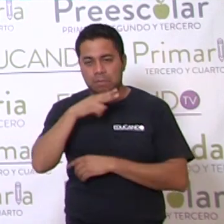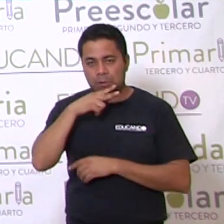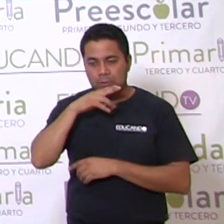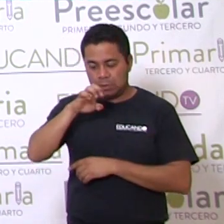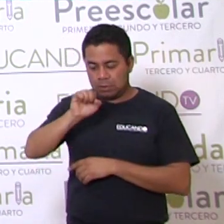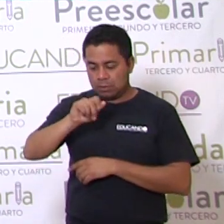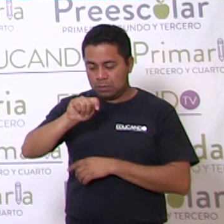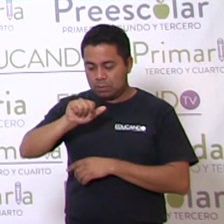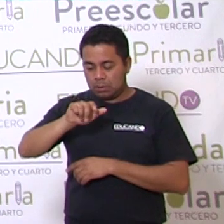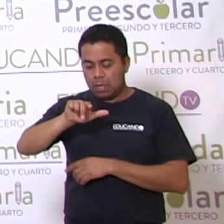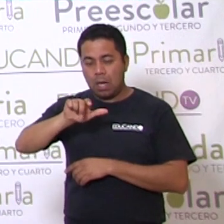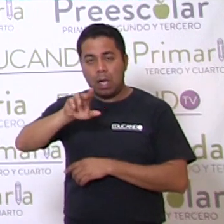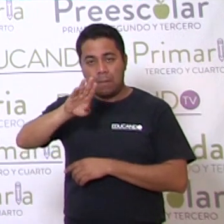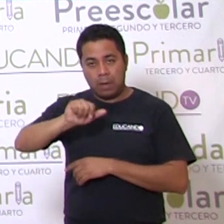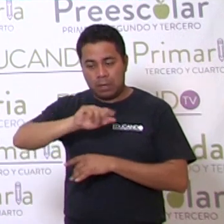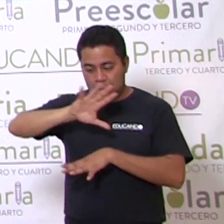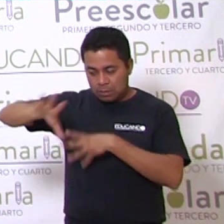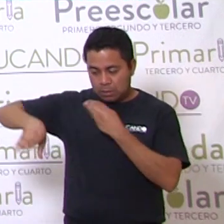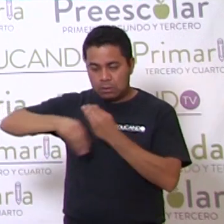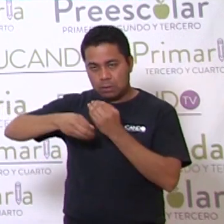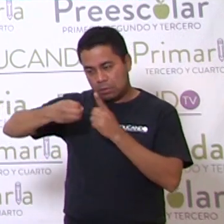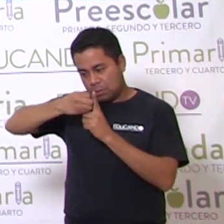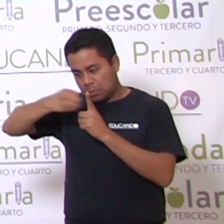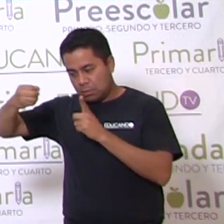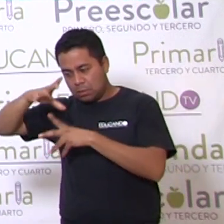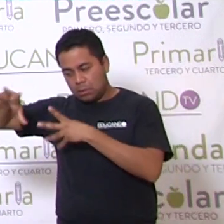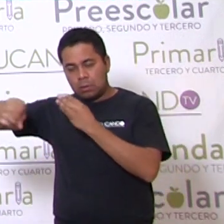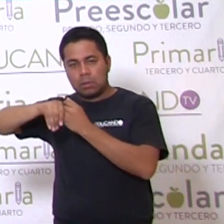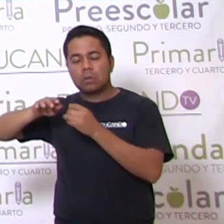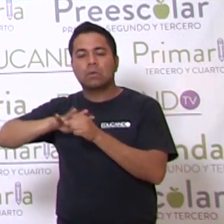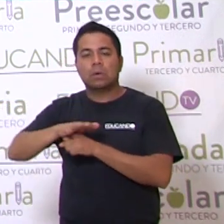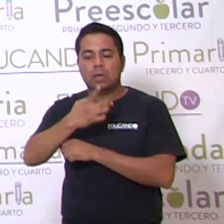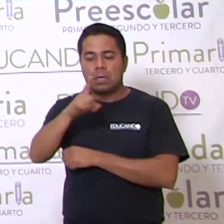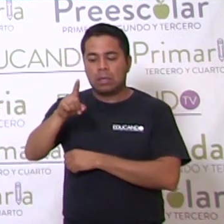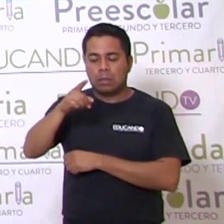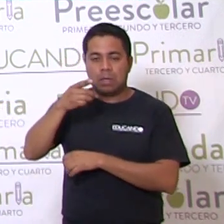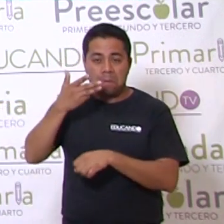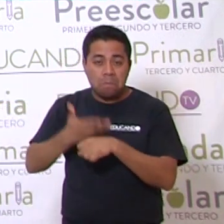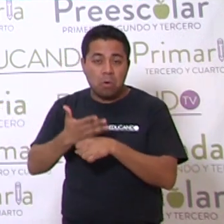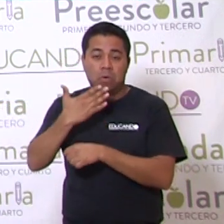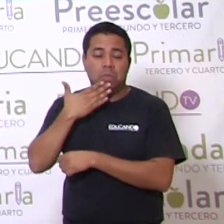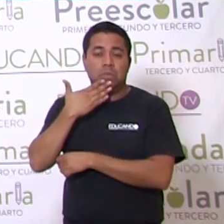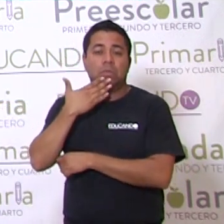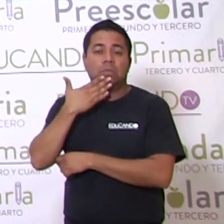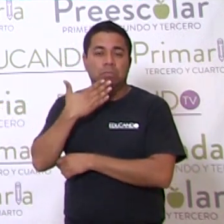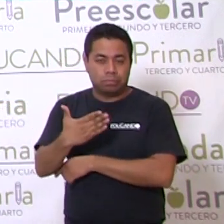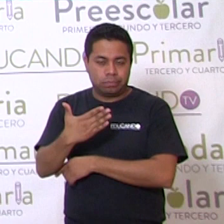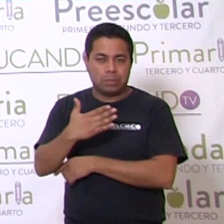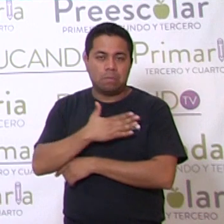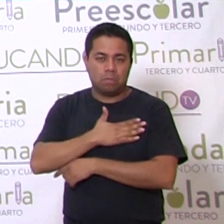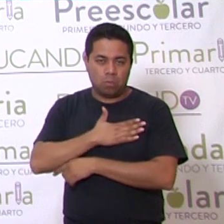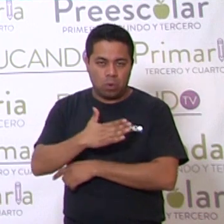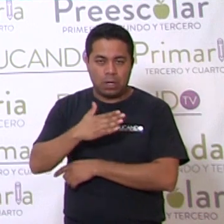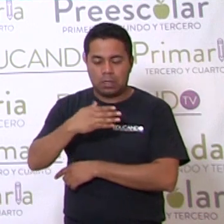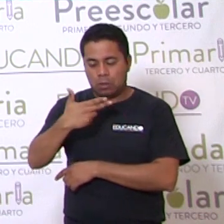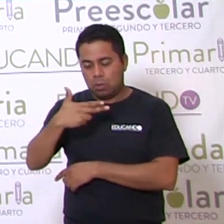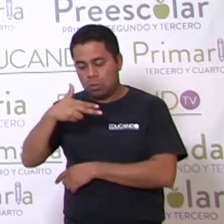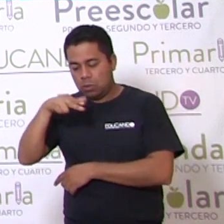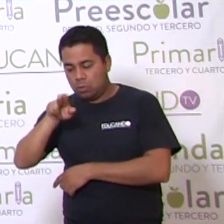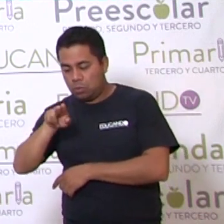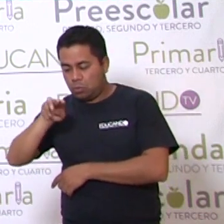estaba. Y el complemento de nuestra oración es de muy buen humor. Importante